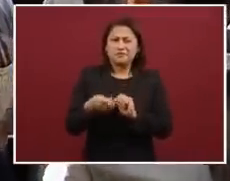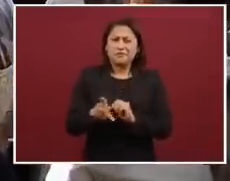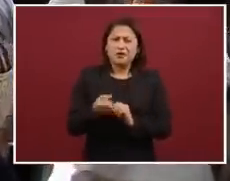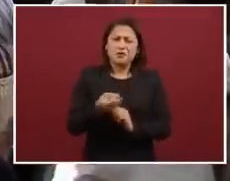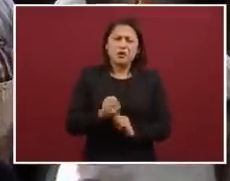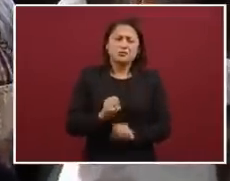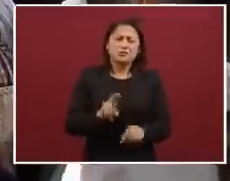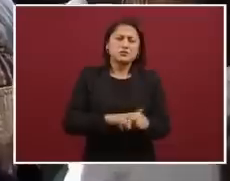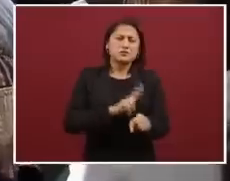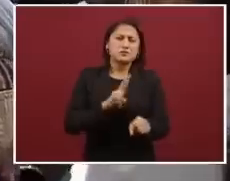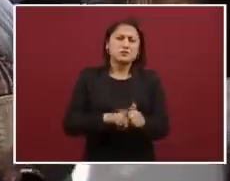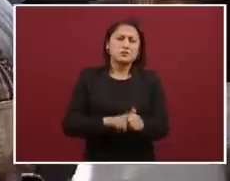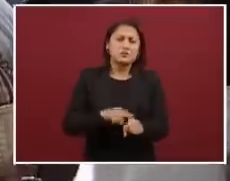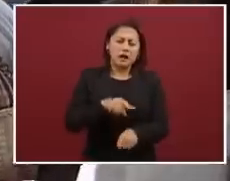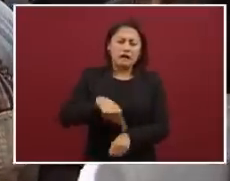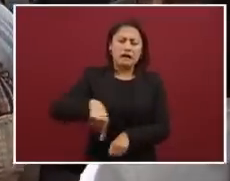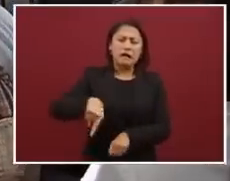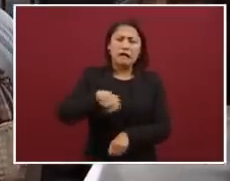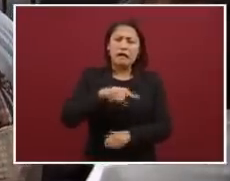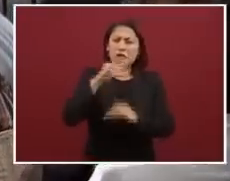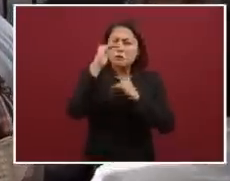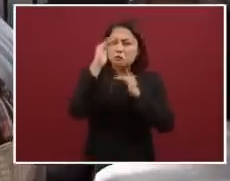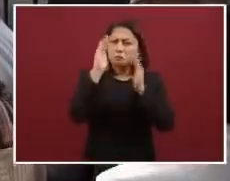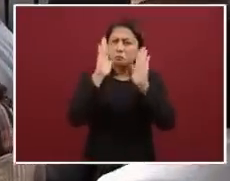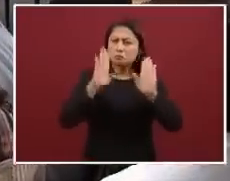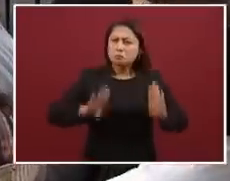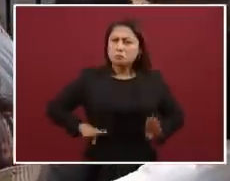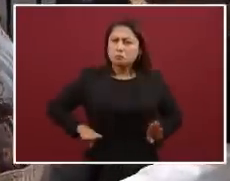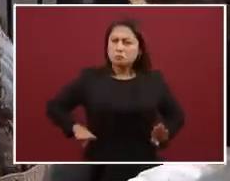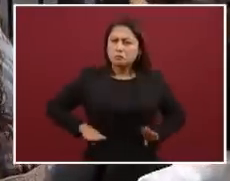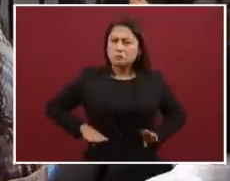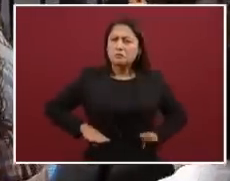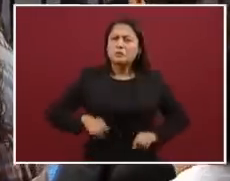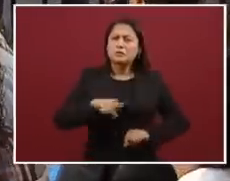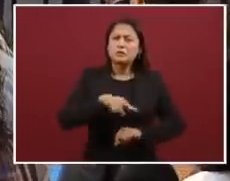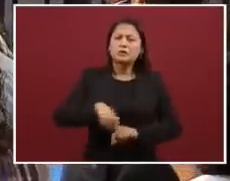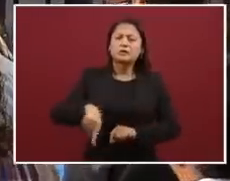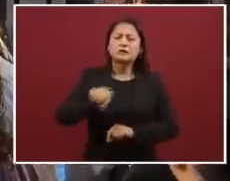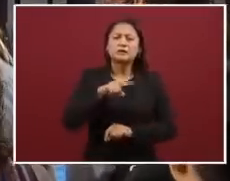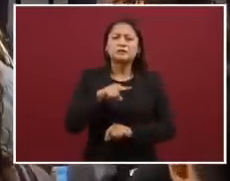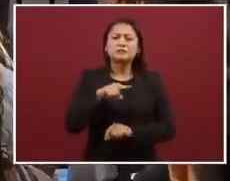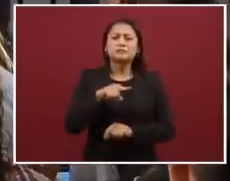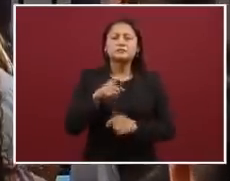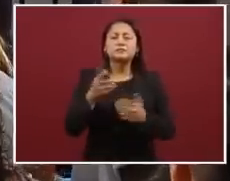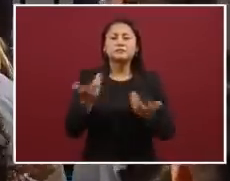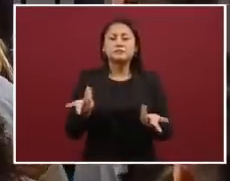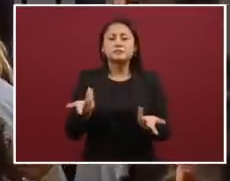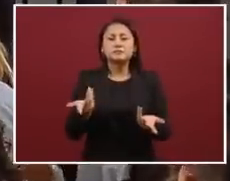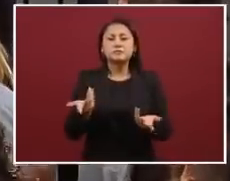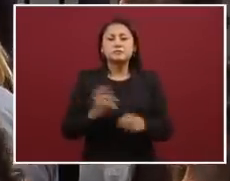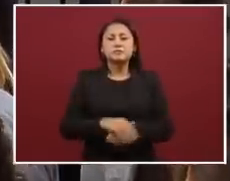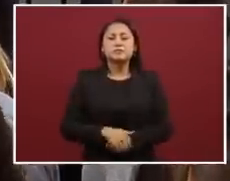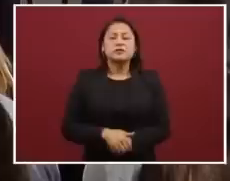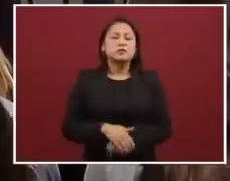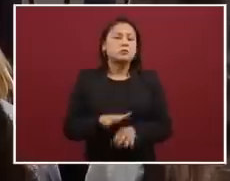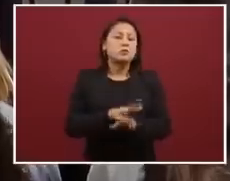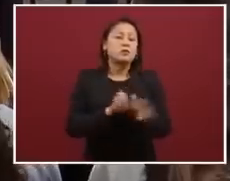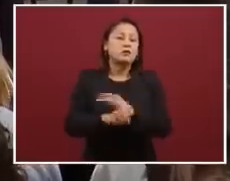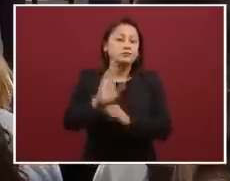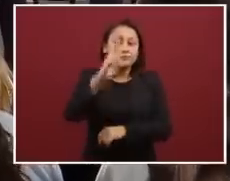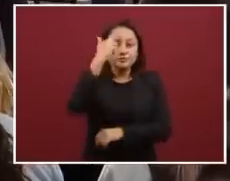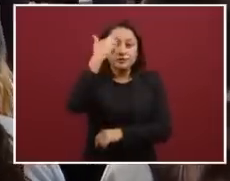Los conservadores, cuando nos invaden los estadounidenses en el 47,